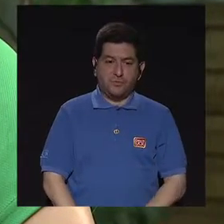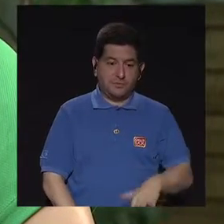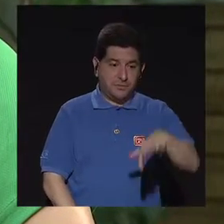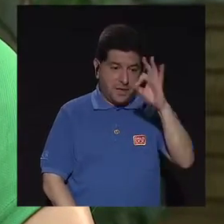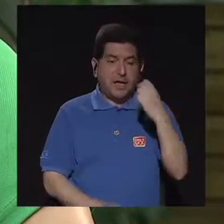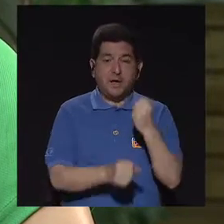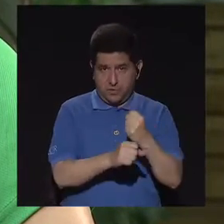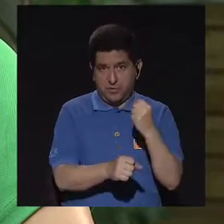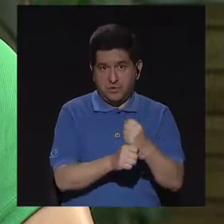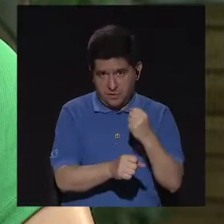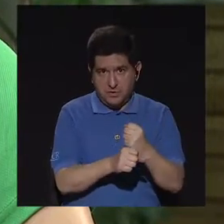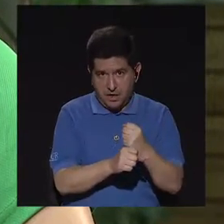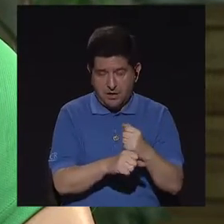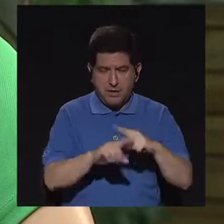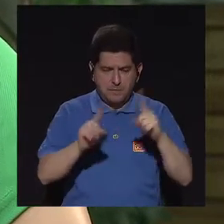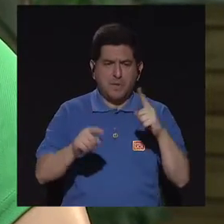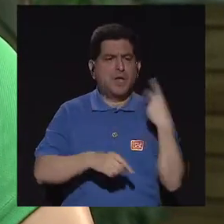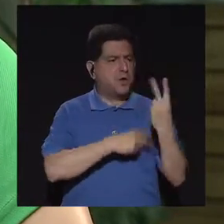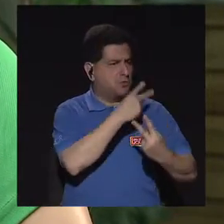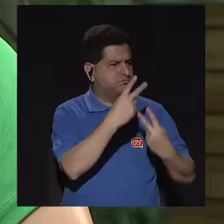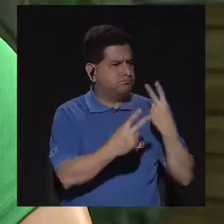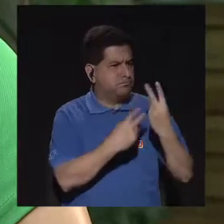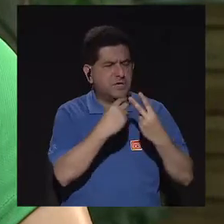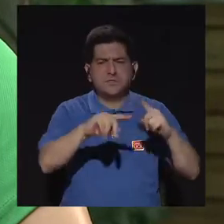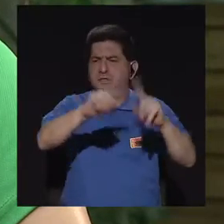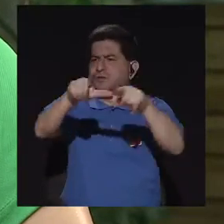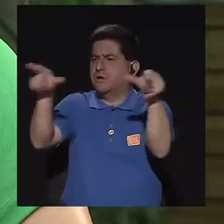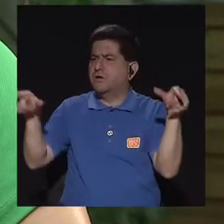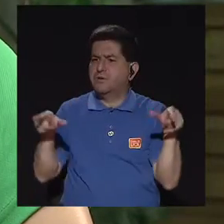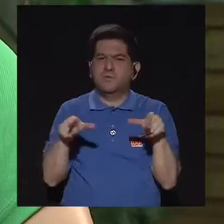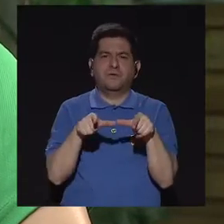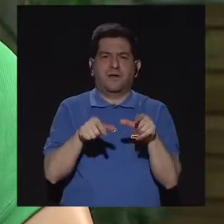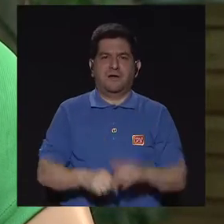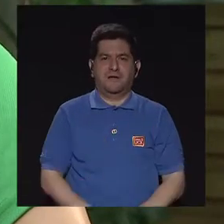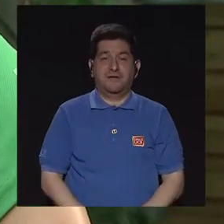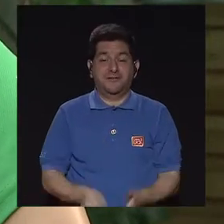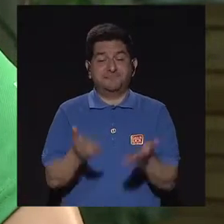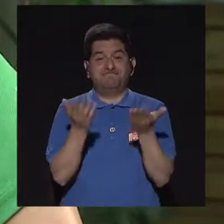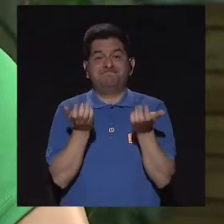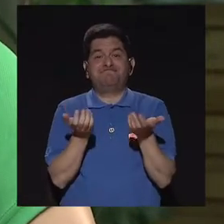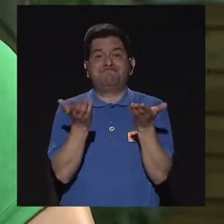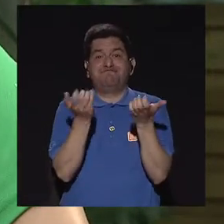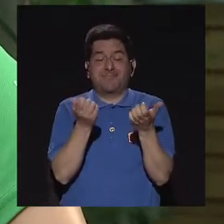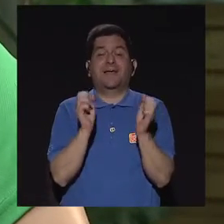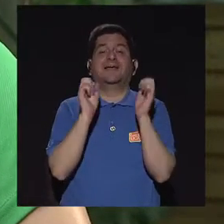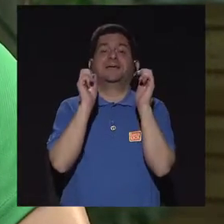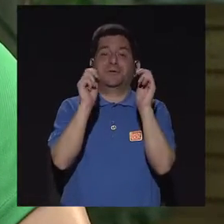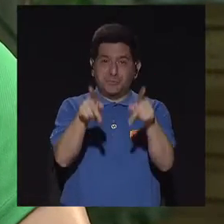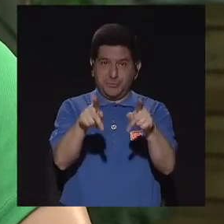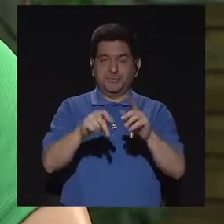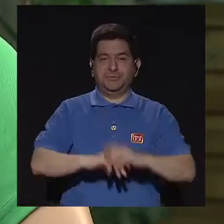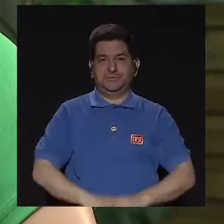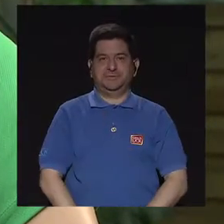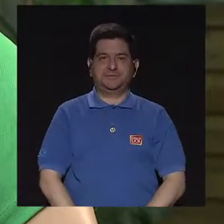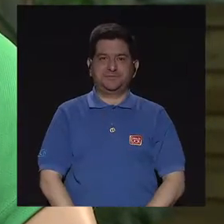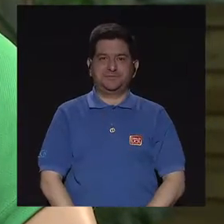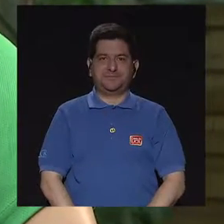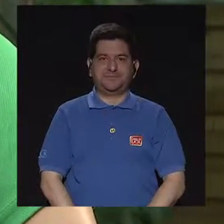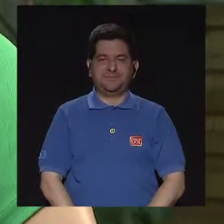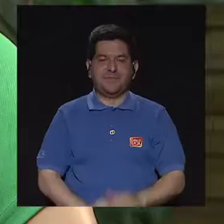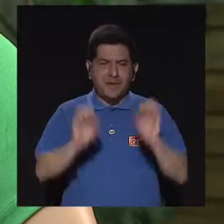conseguir trabajo, pero también como viajar. Yo creo que es una de las cosas que muchos queremos, como tener esa oportunidad